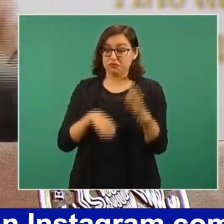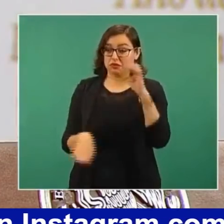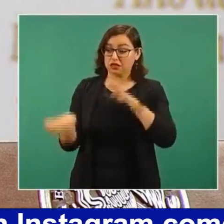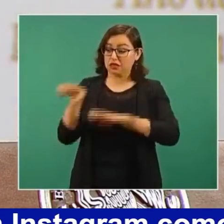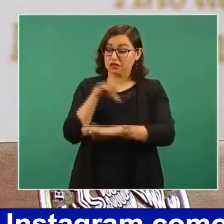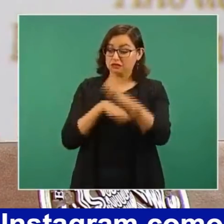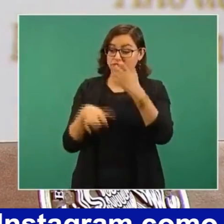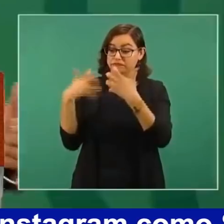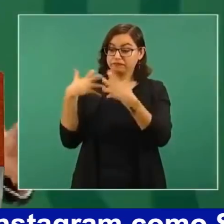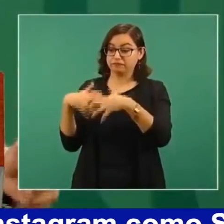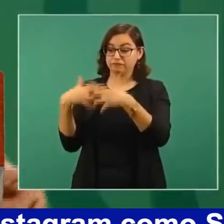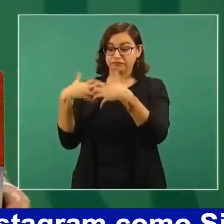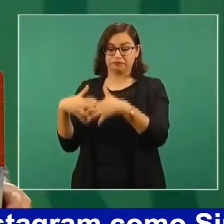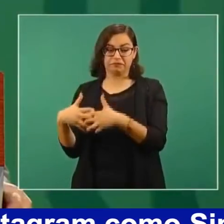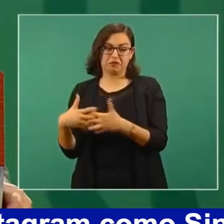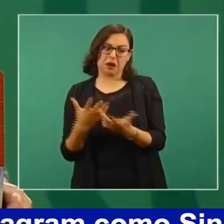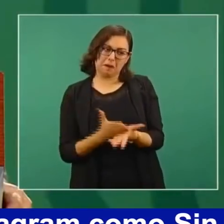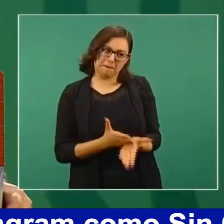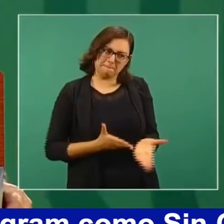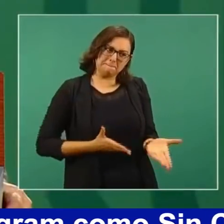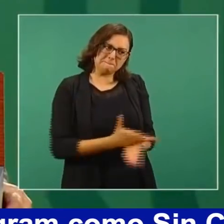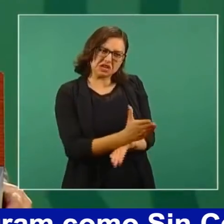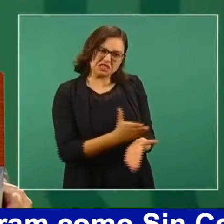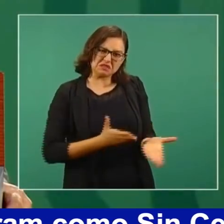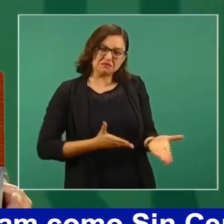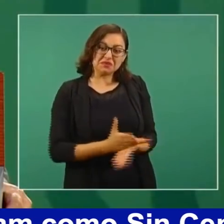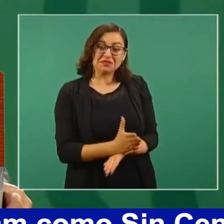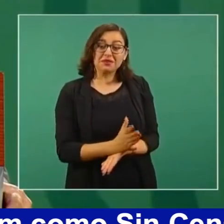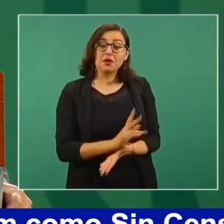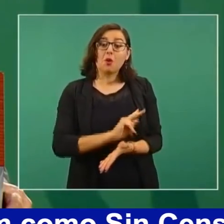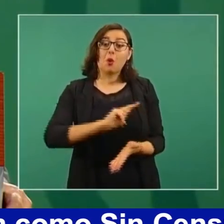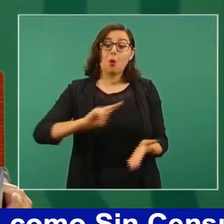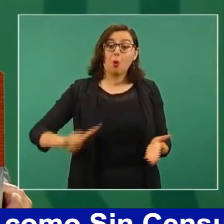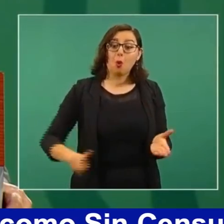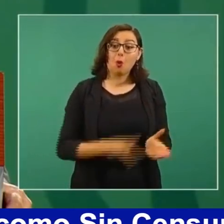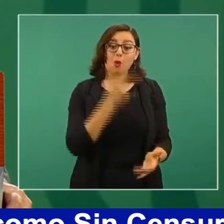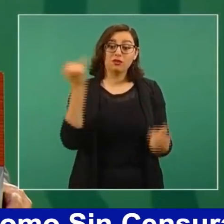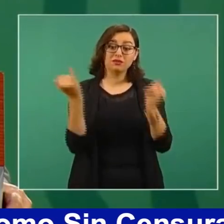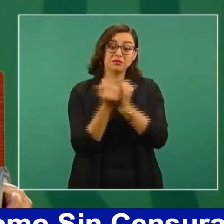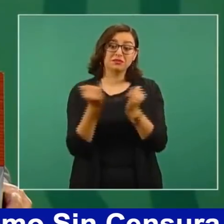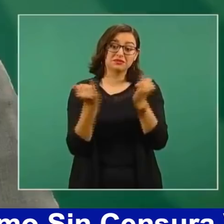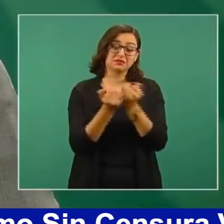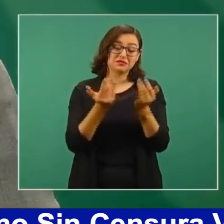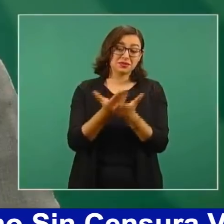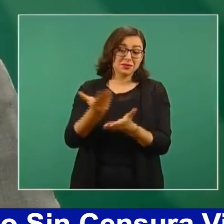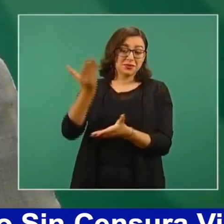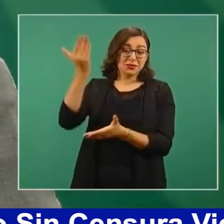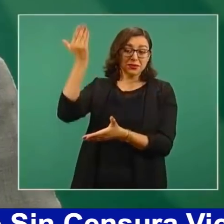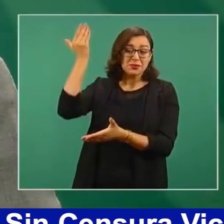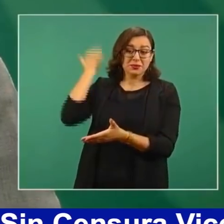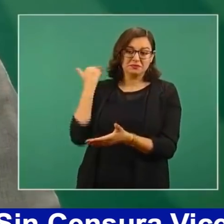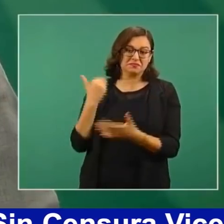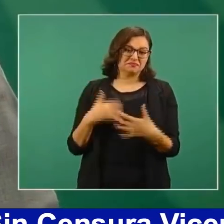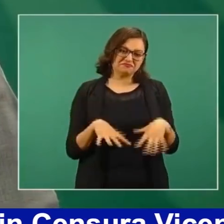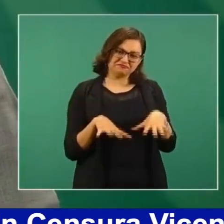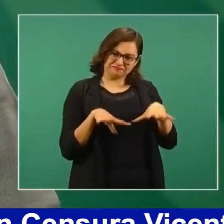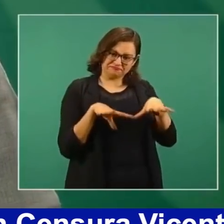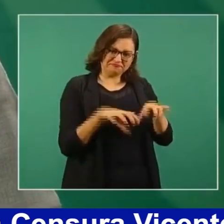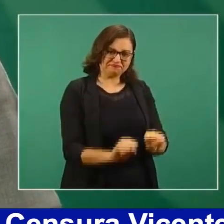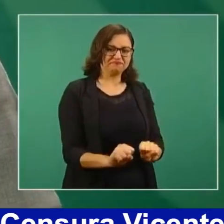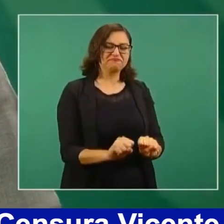a querer vernos de nuevo como